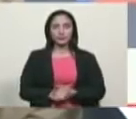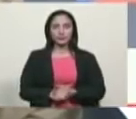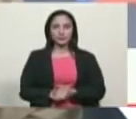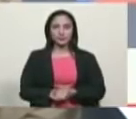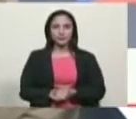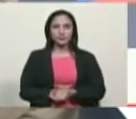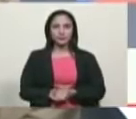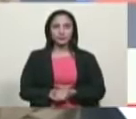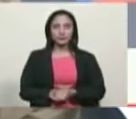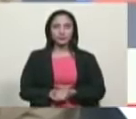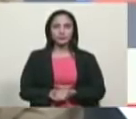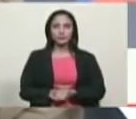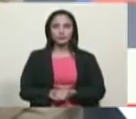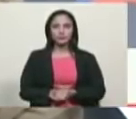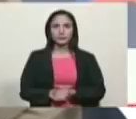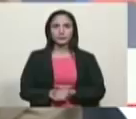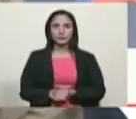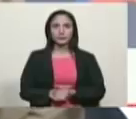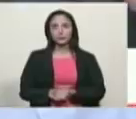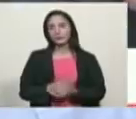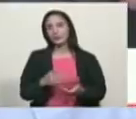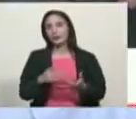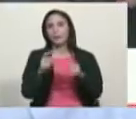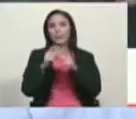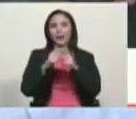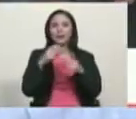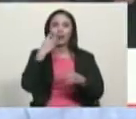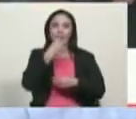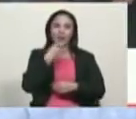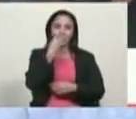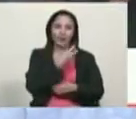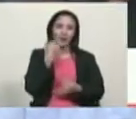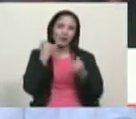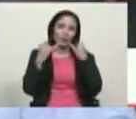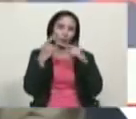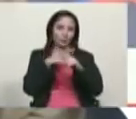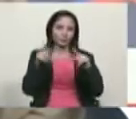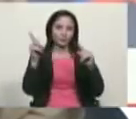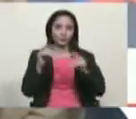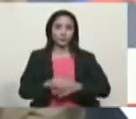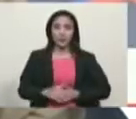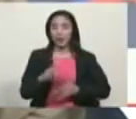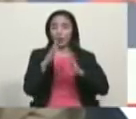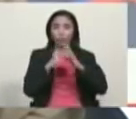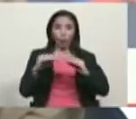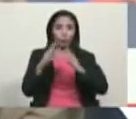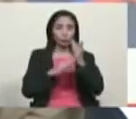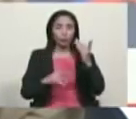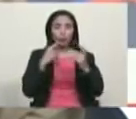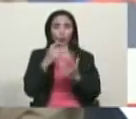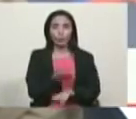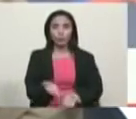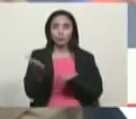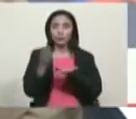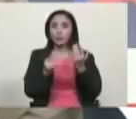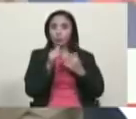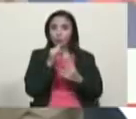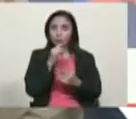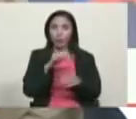Recarging the battery, please. En las redes sociales, viceministro de Comunicación